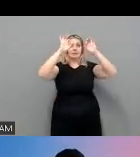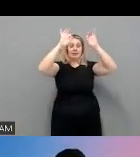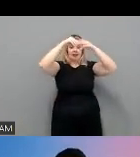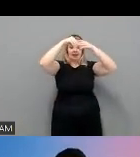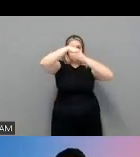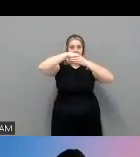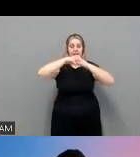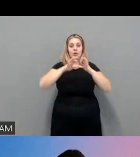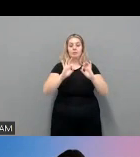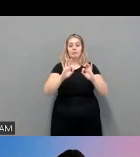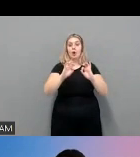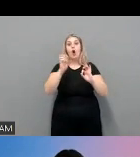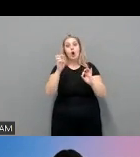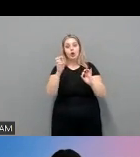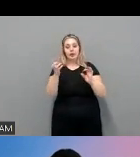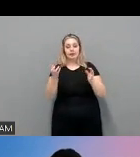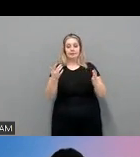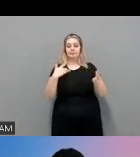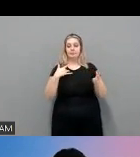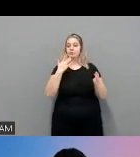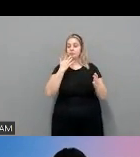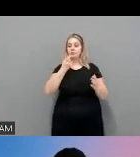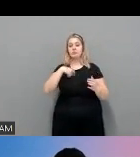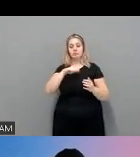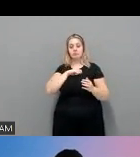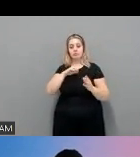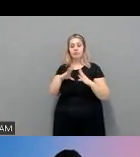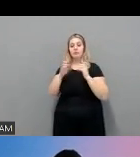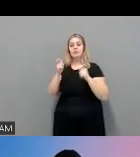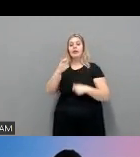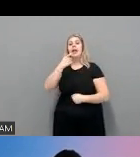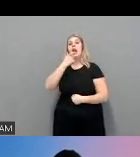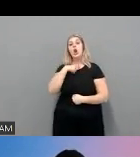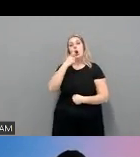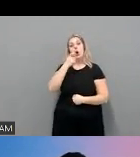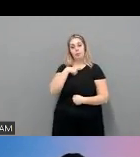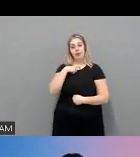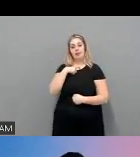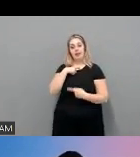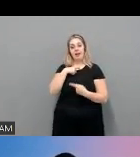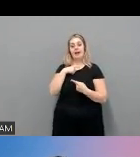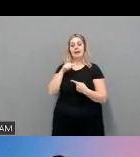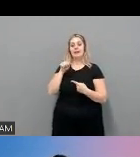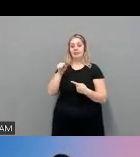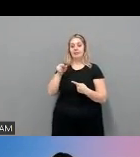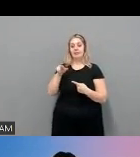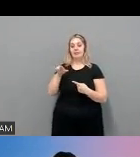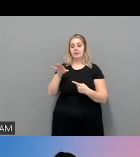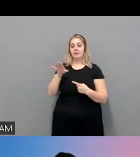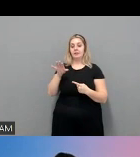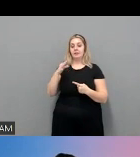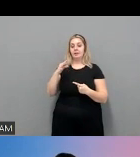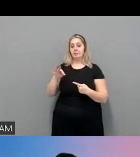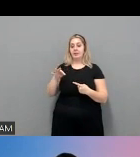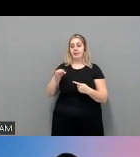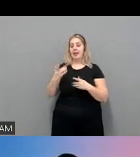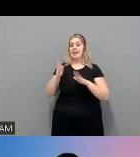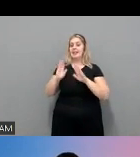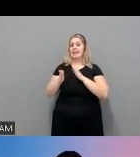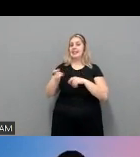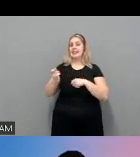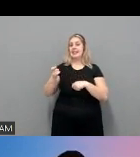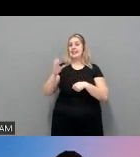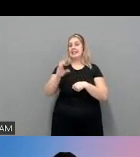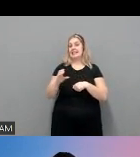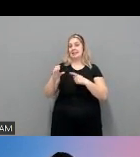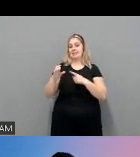En España estoy muy de acuerdo, la logopedia probablemente sea esa disciplina